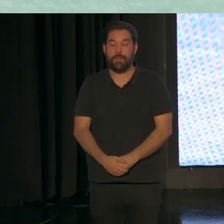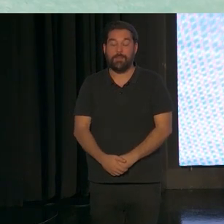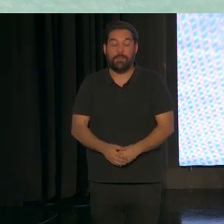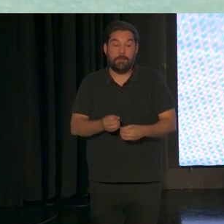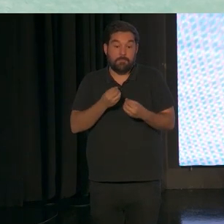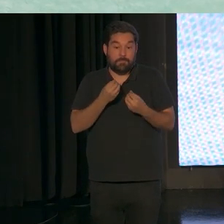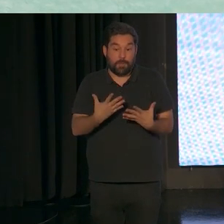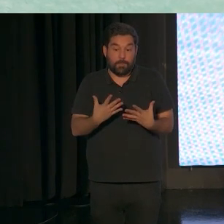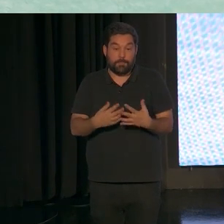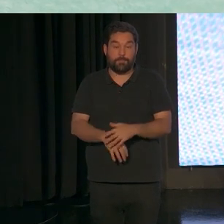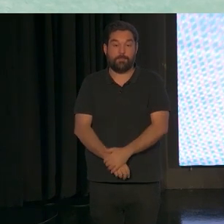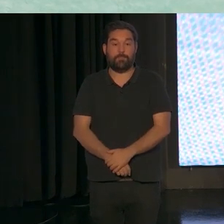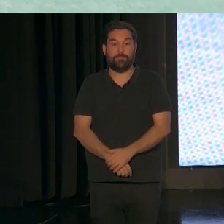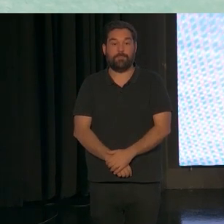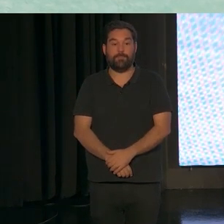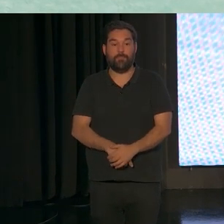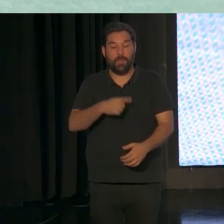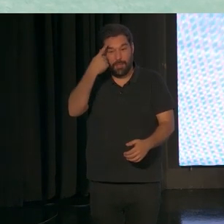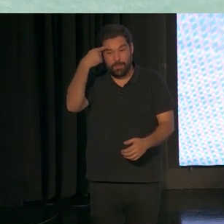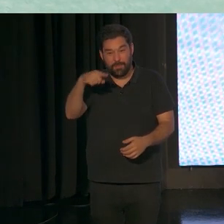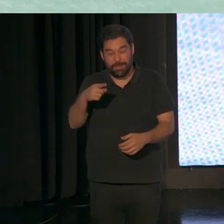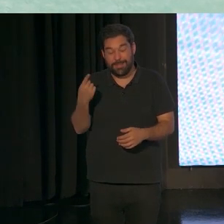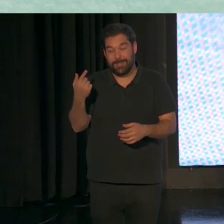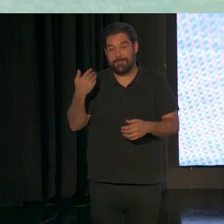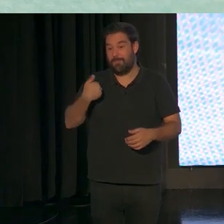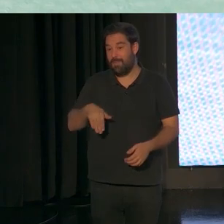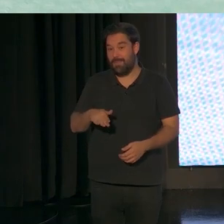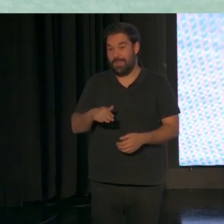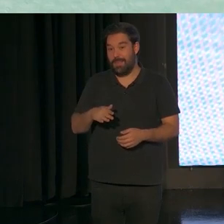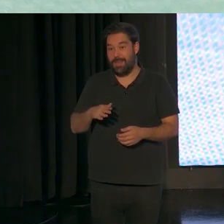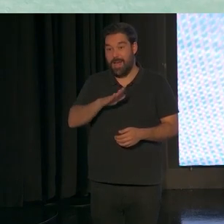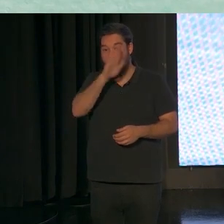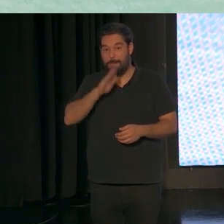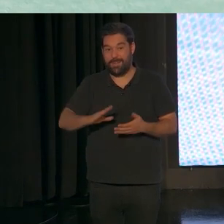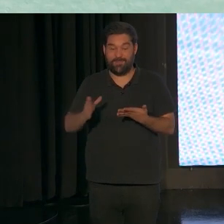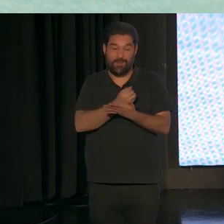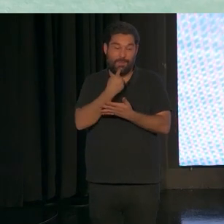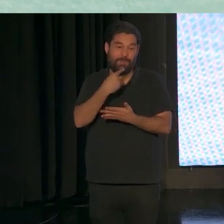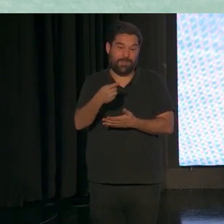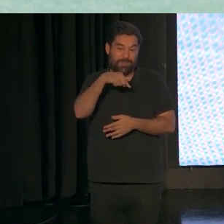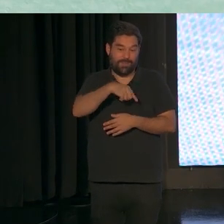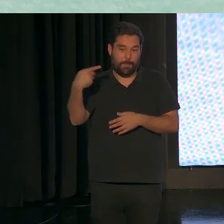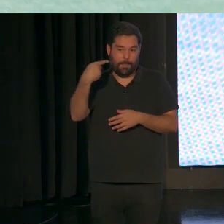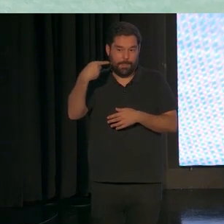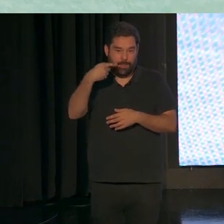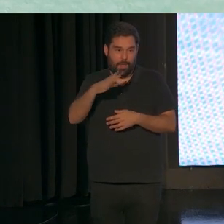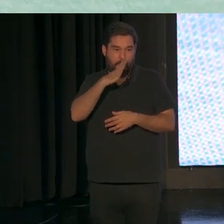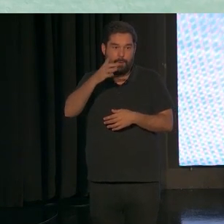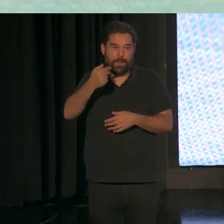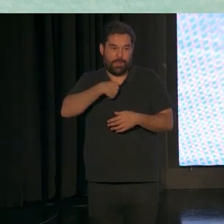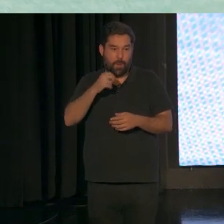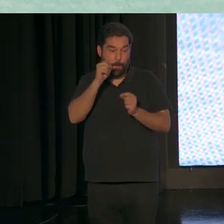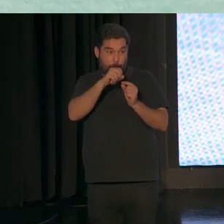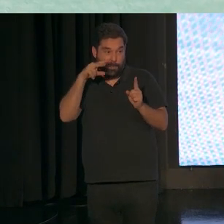bueno pues no sé llegado a este punto a lo mejor parece que todo lo que os he dicho es es así negativo que estoy transmitiendo una visión